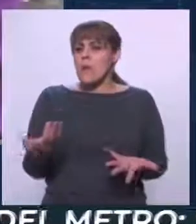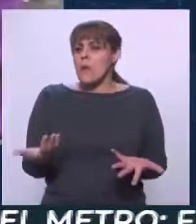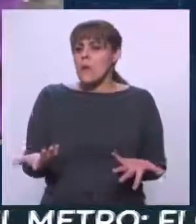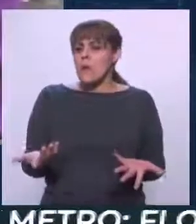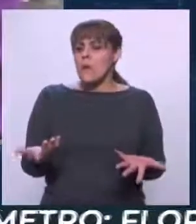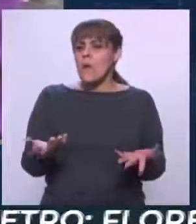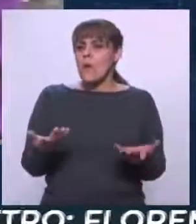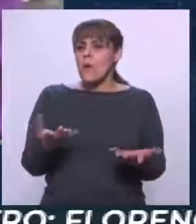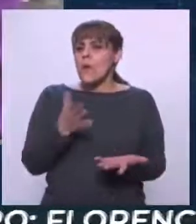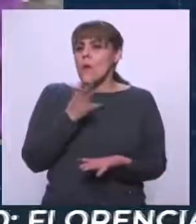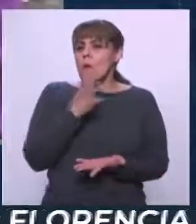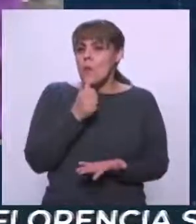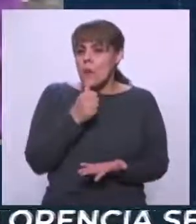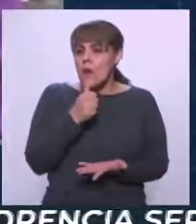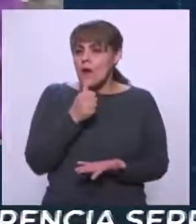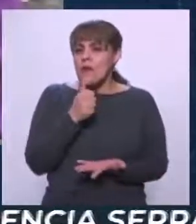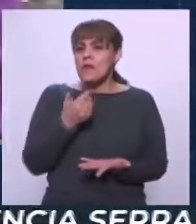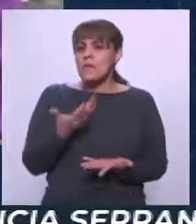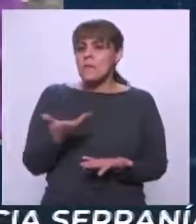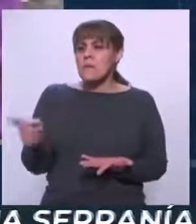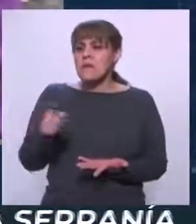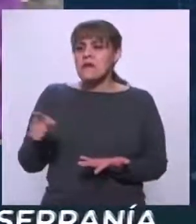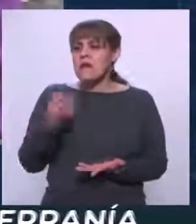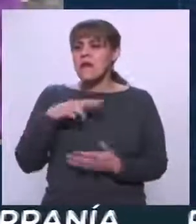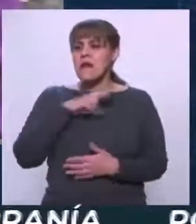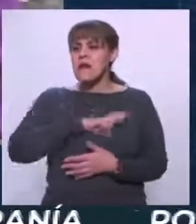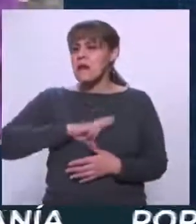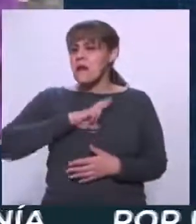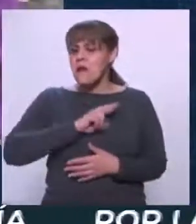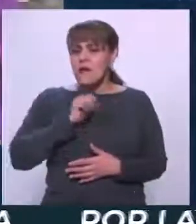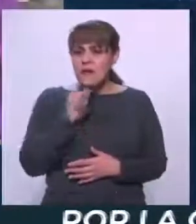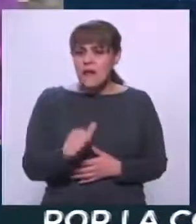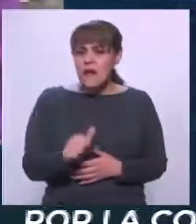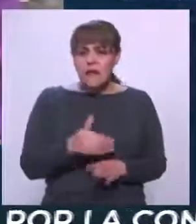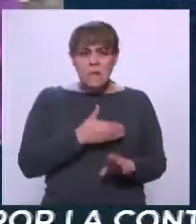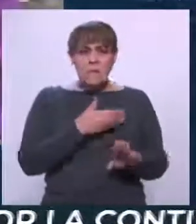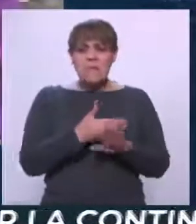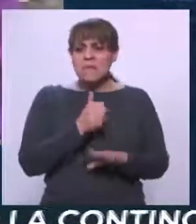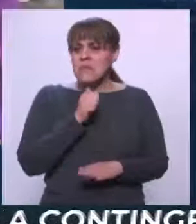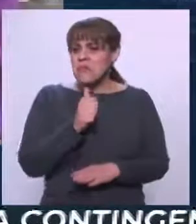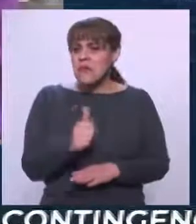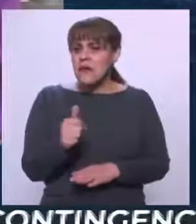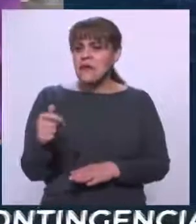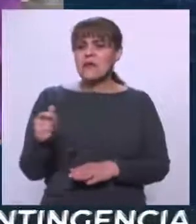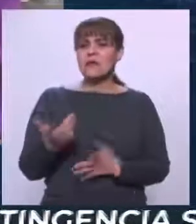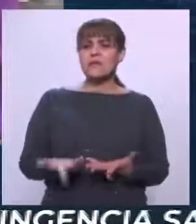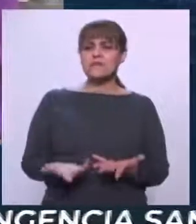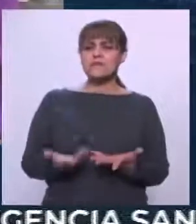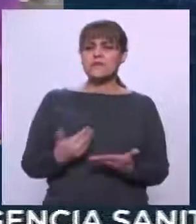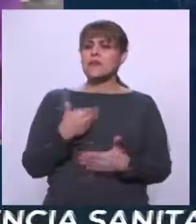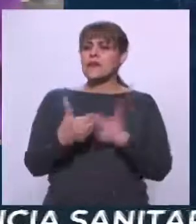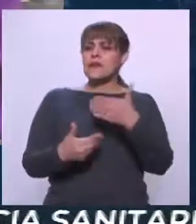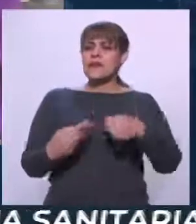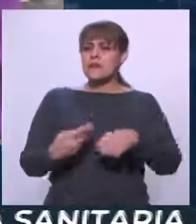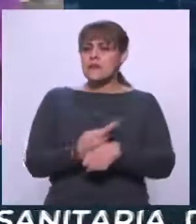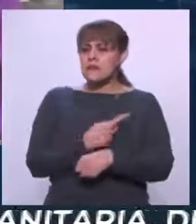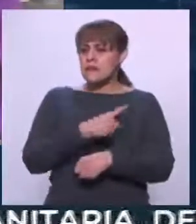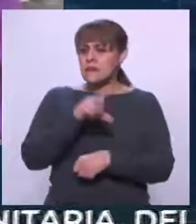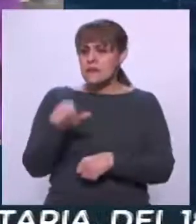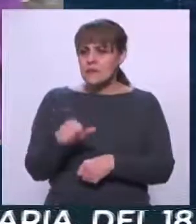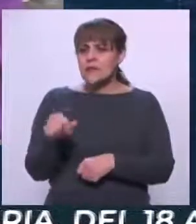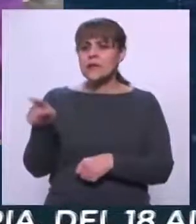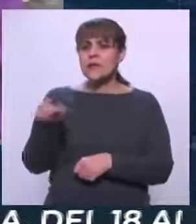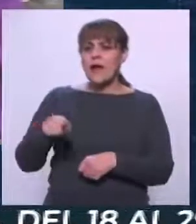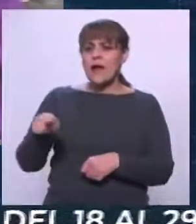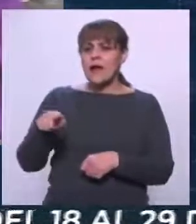posibilidad ni de rencor, ni de odio social, ni de nada. Entonces lo que sucedió que después sí